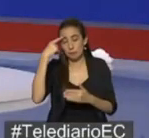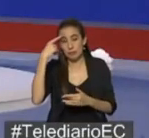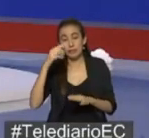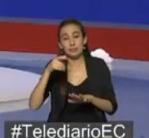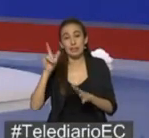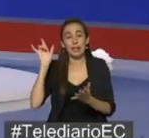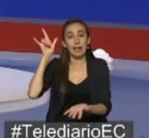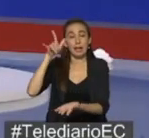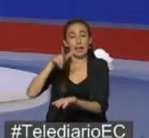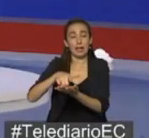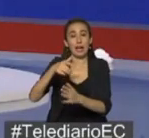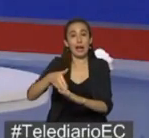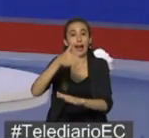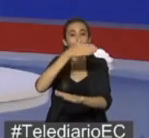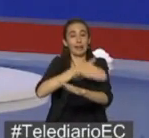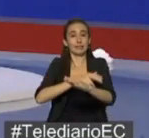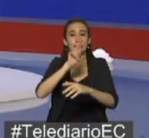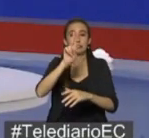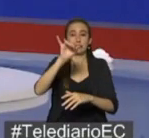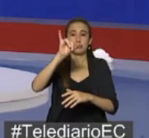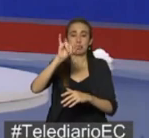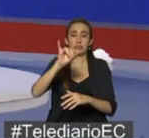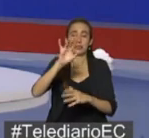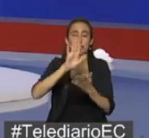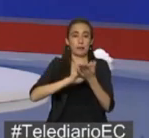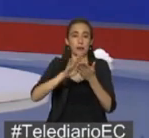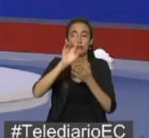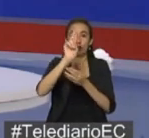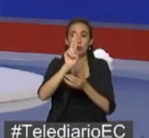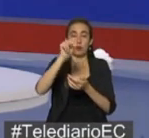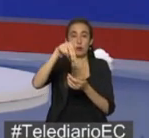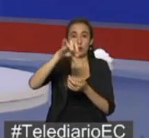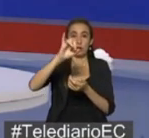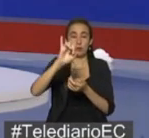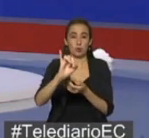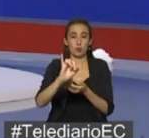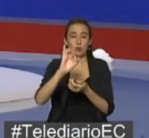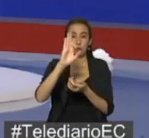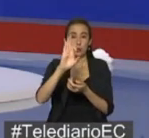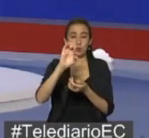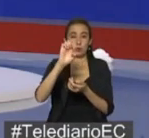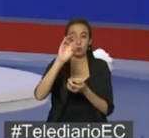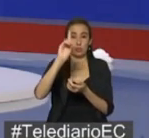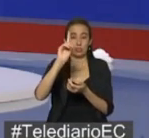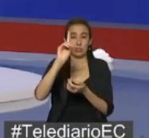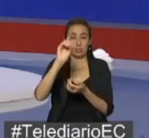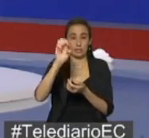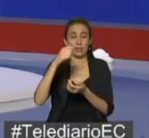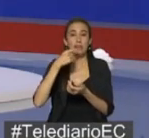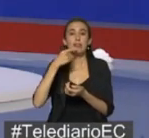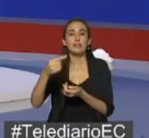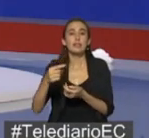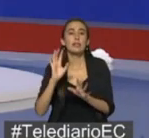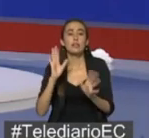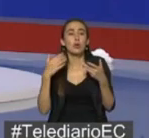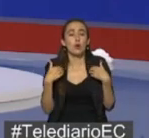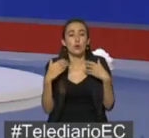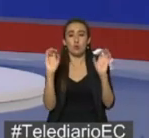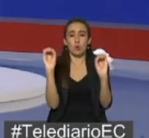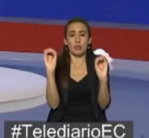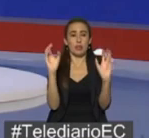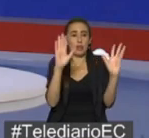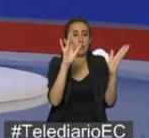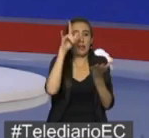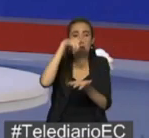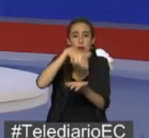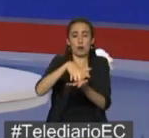de United Airlines que ingresó con pasajeros, pese a que se había anunciado que ingresaba vacío, que se ingresaba vacío al territorio ecuatoriano.